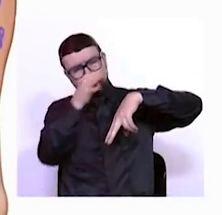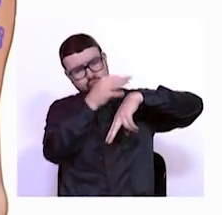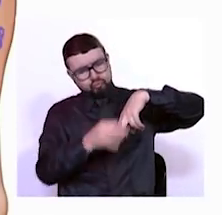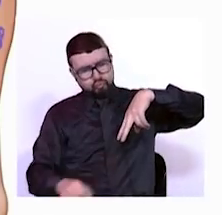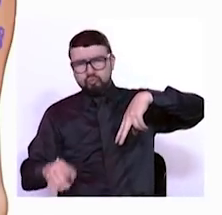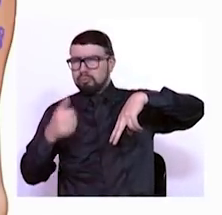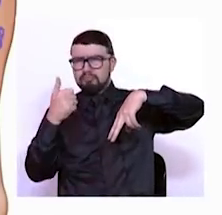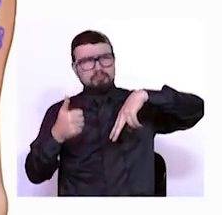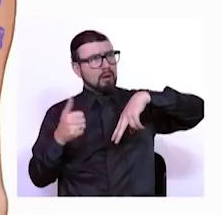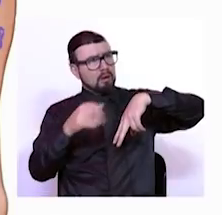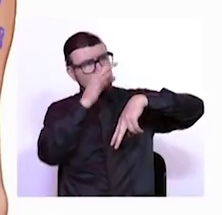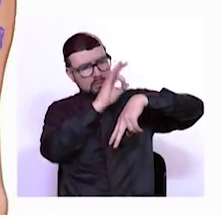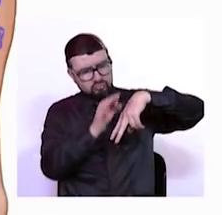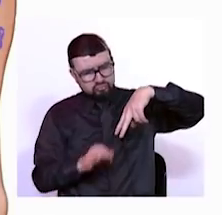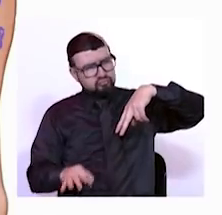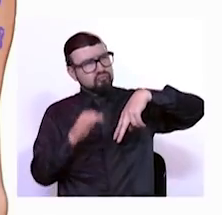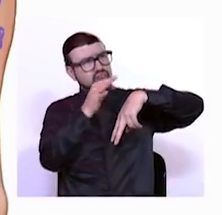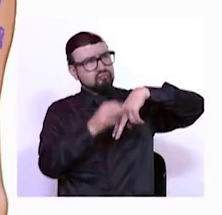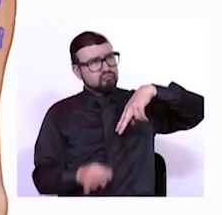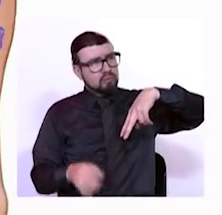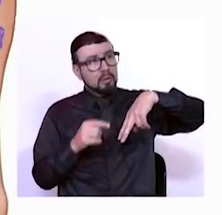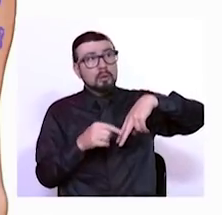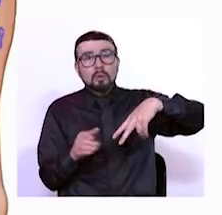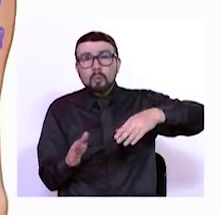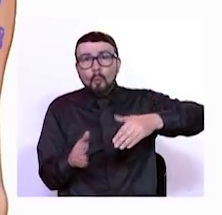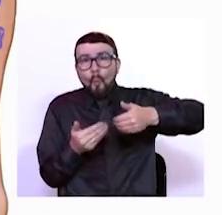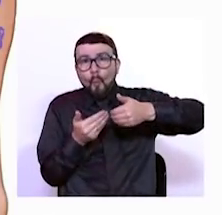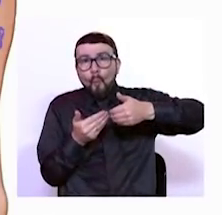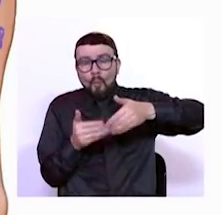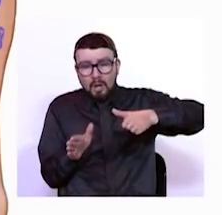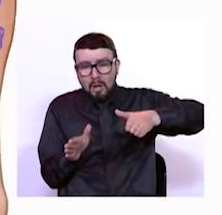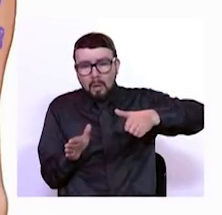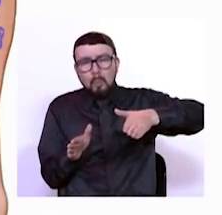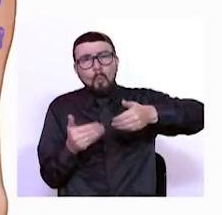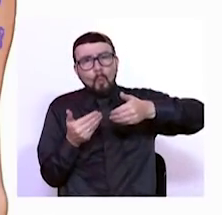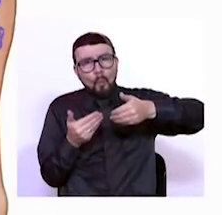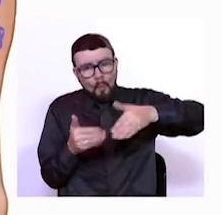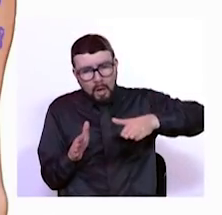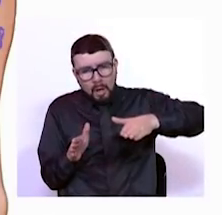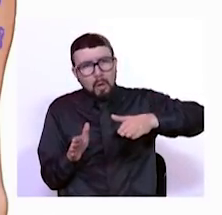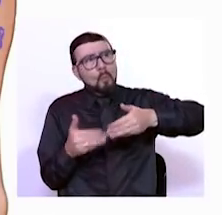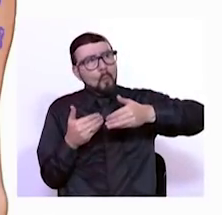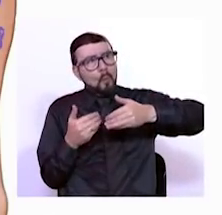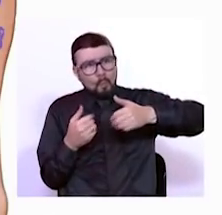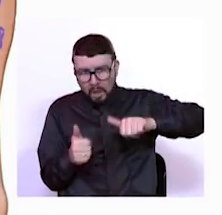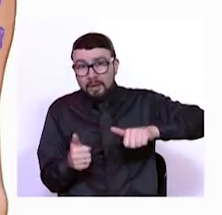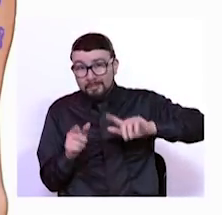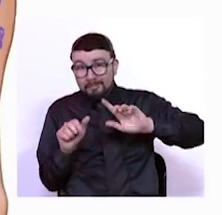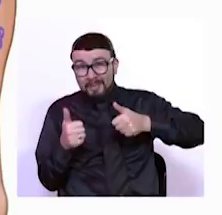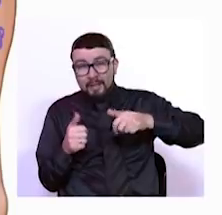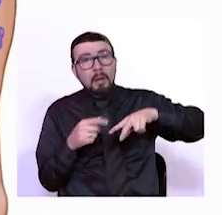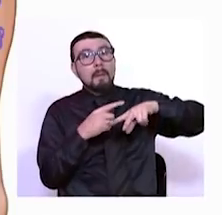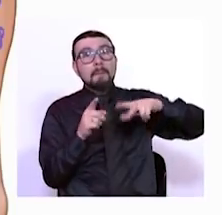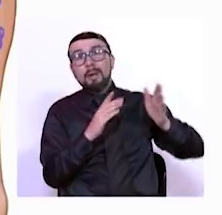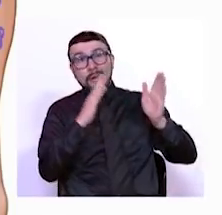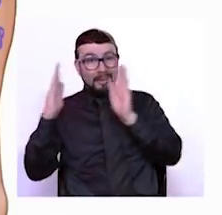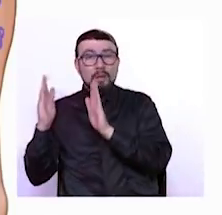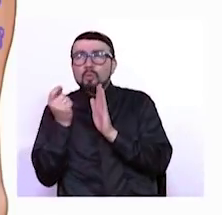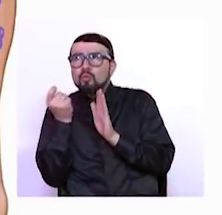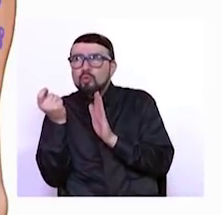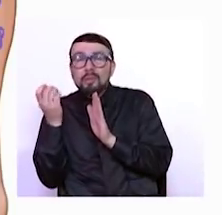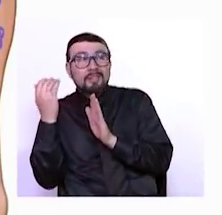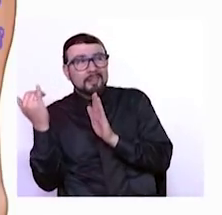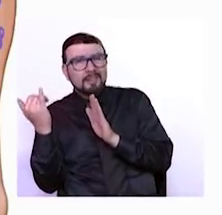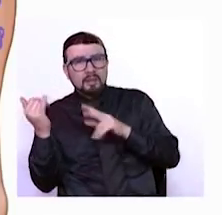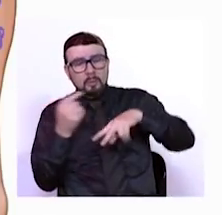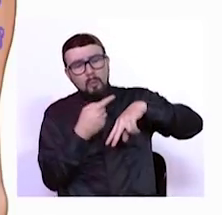las valvitas cierran las válvulas, mientras que en el lado derecho la sangre sube pero se devuelve. Ese